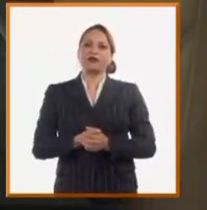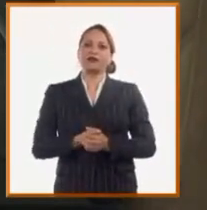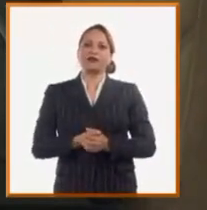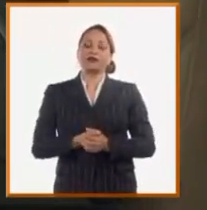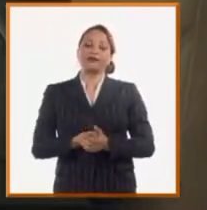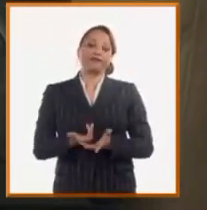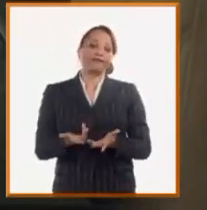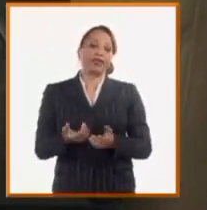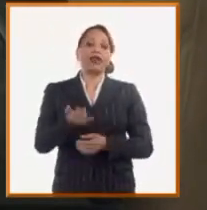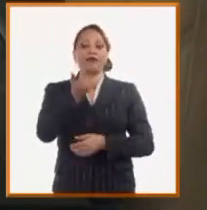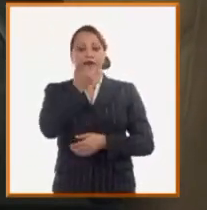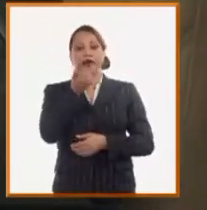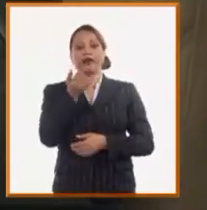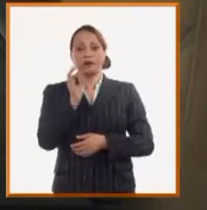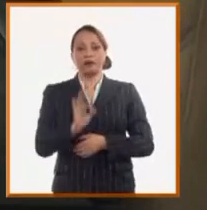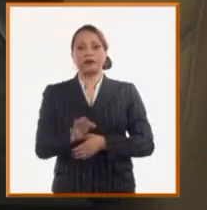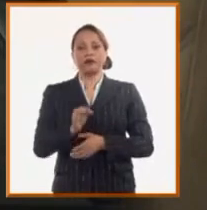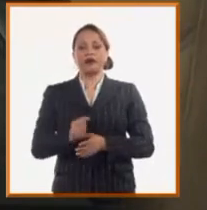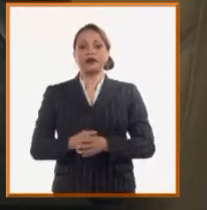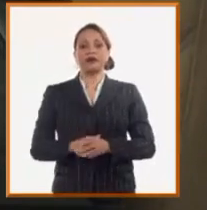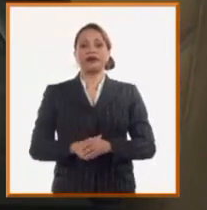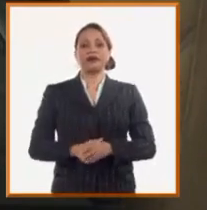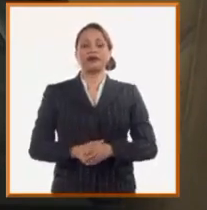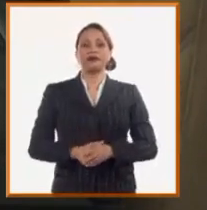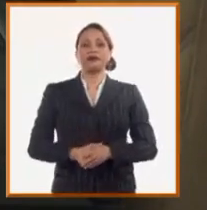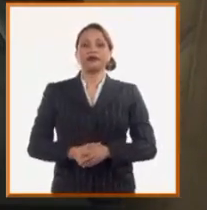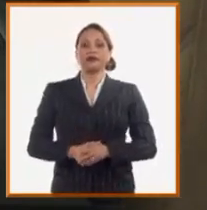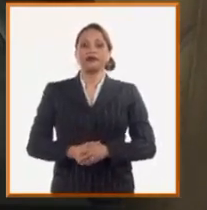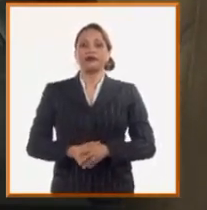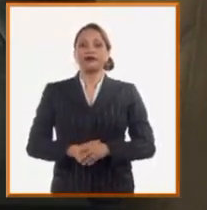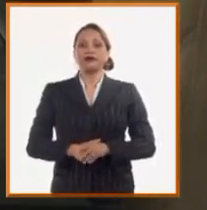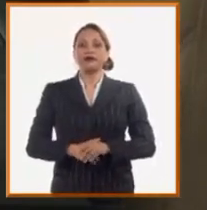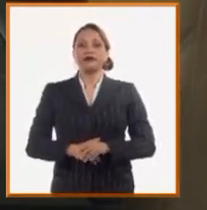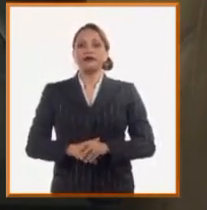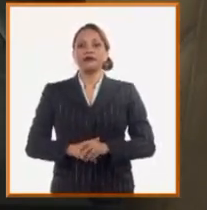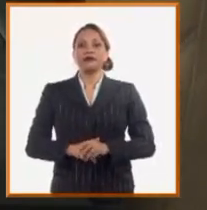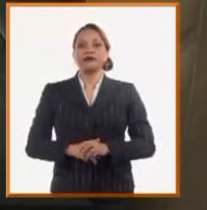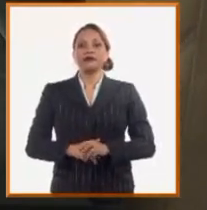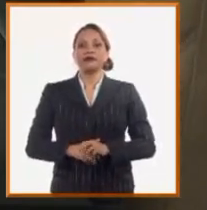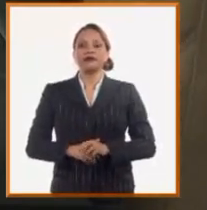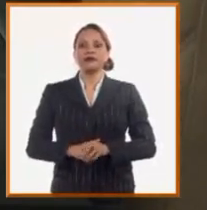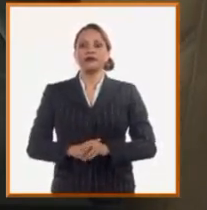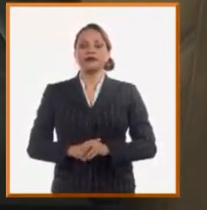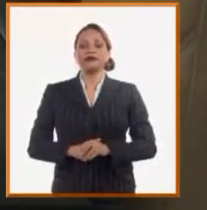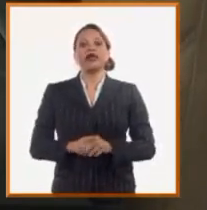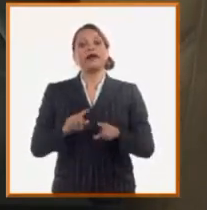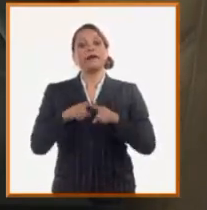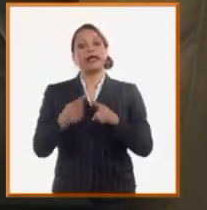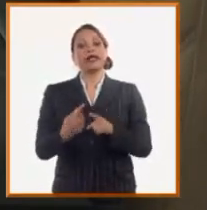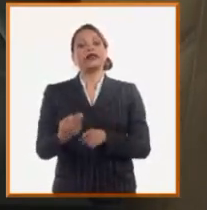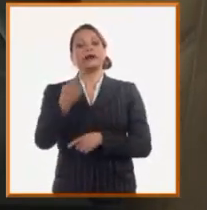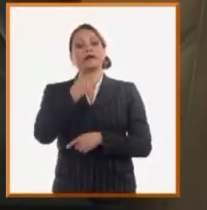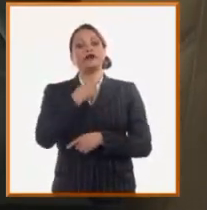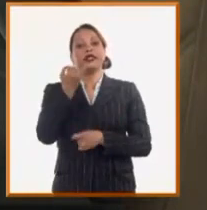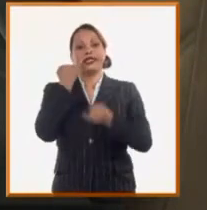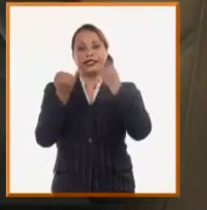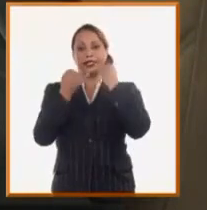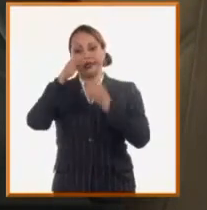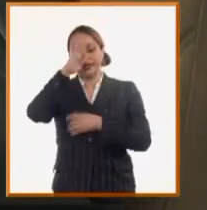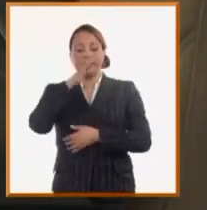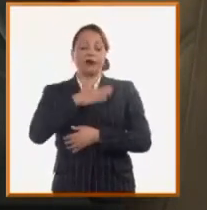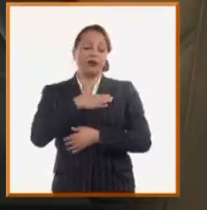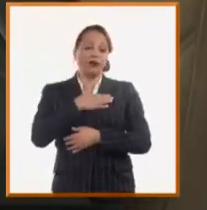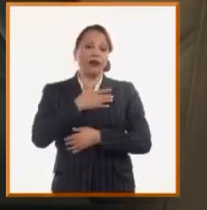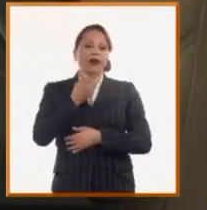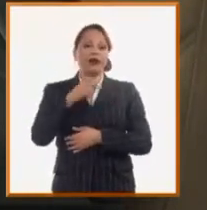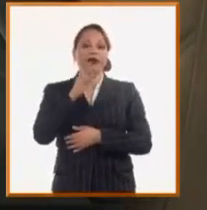Las reglas del juego claras para que respondieran a los intereses que habíamos planteado, que es lo que está en